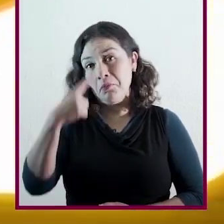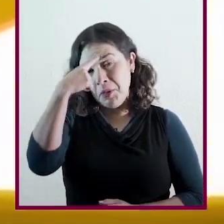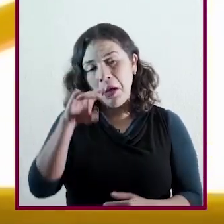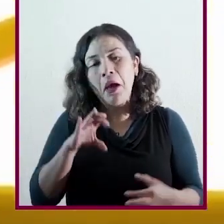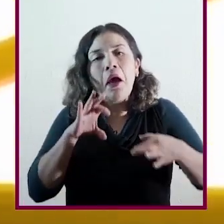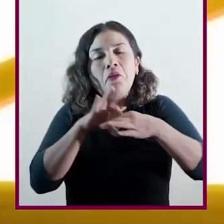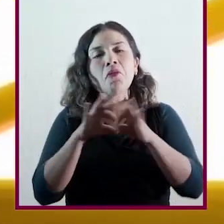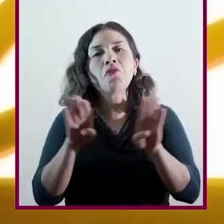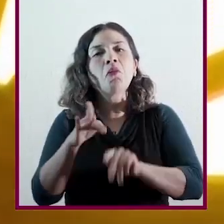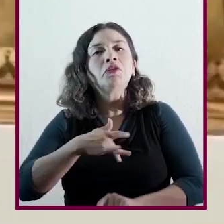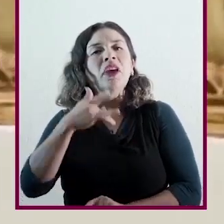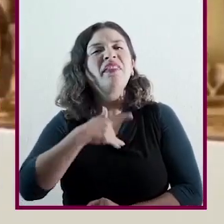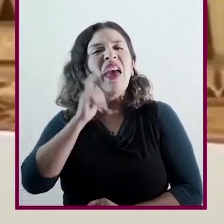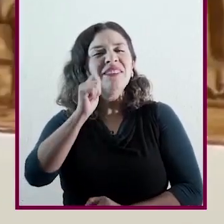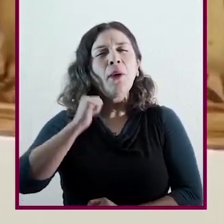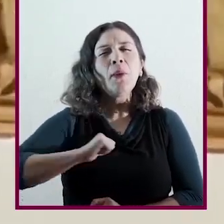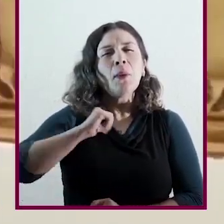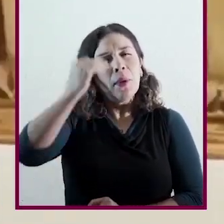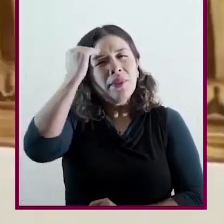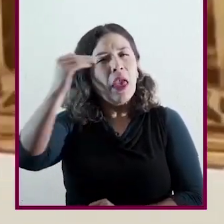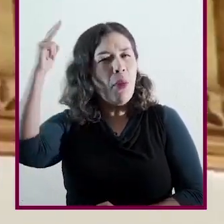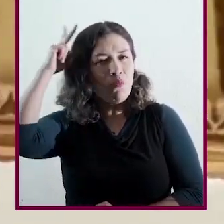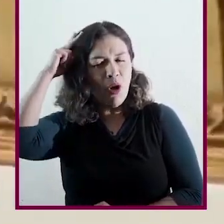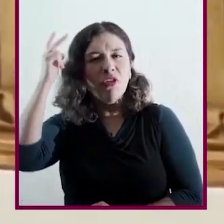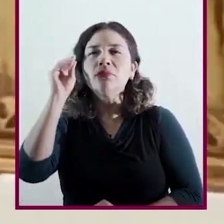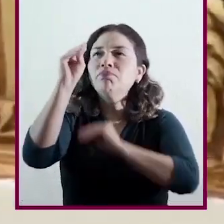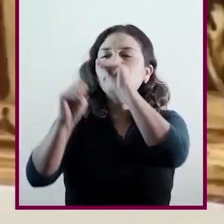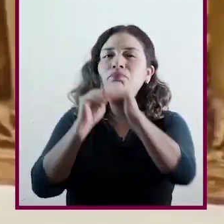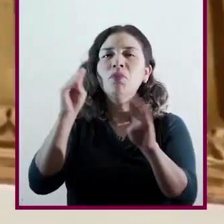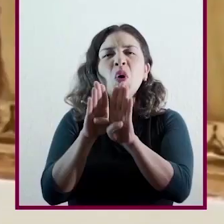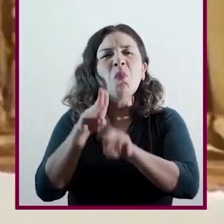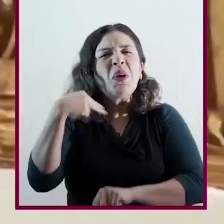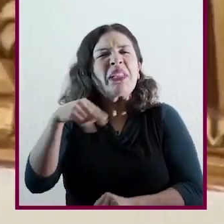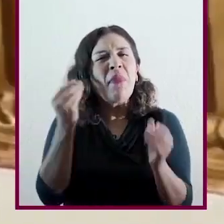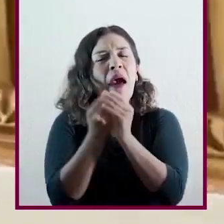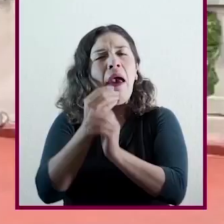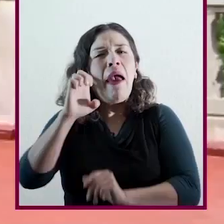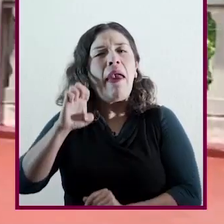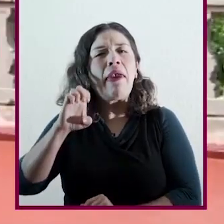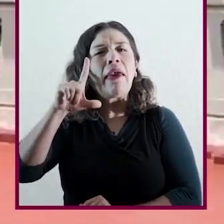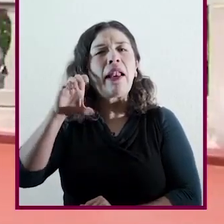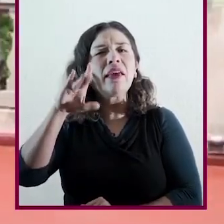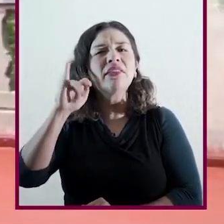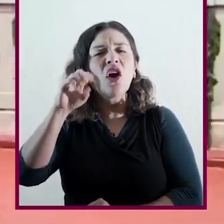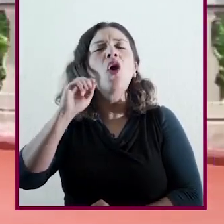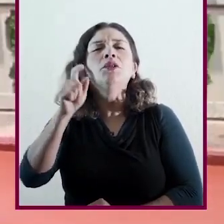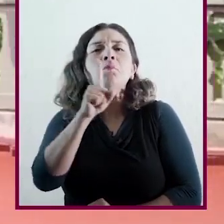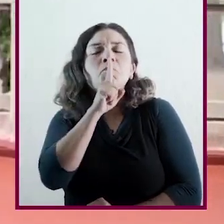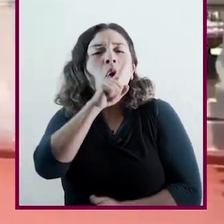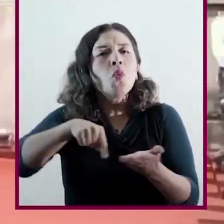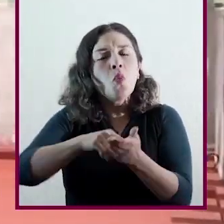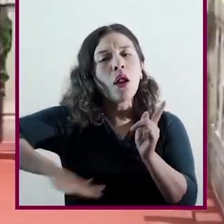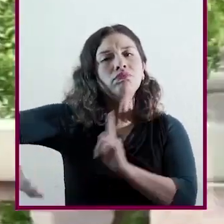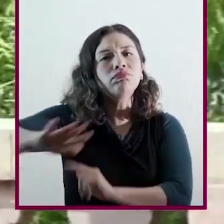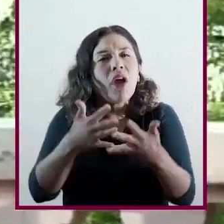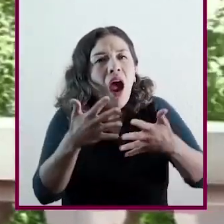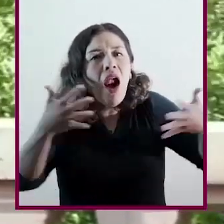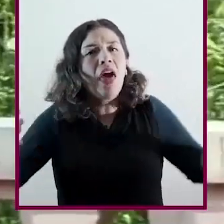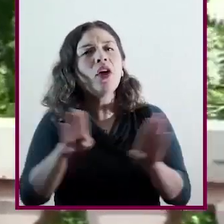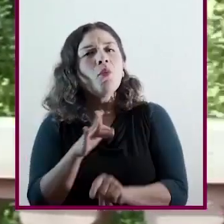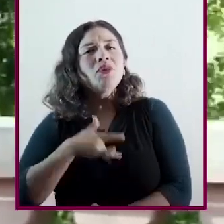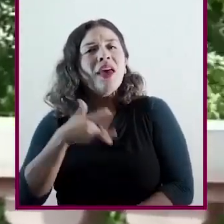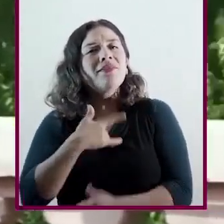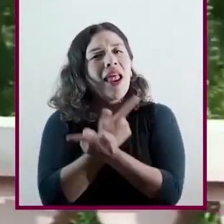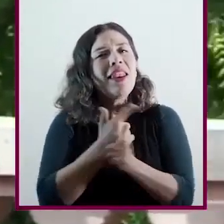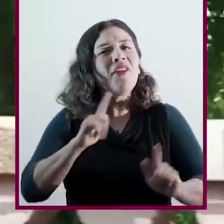Para estar a tono con el espíritu del Porfiriato, la decoración es de estilo ecléctico, con espacios amplios que nos hablan del